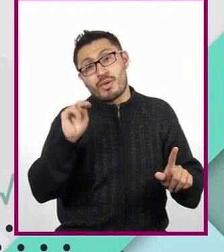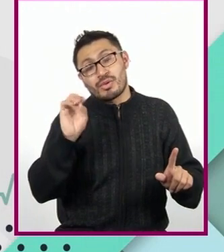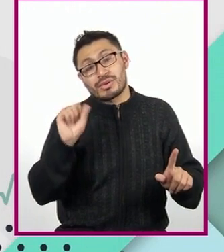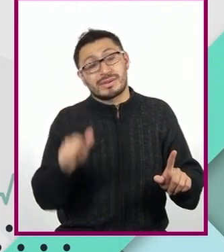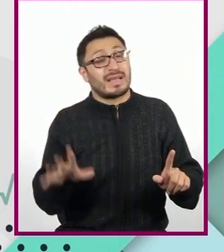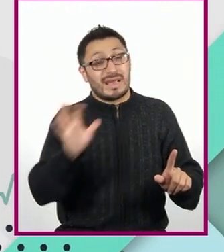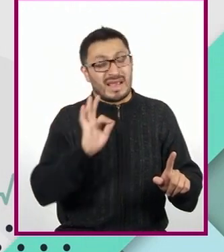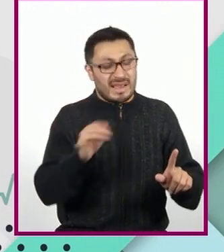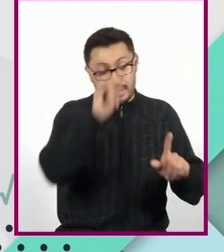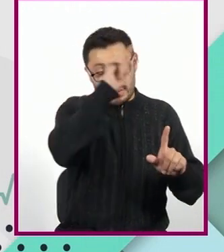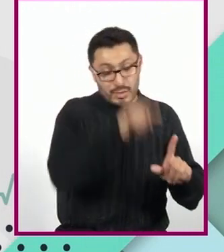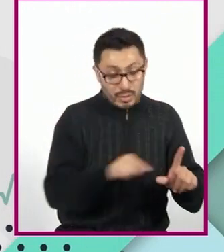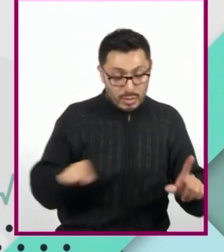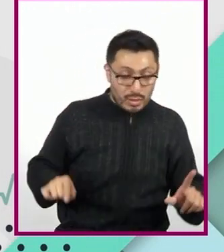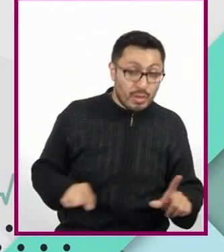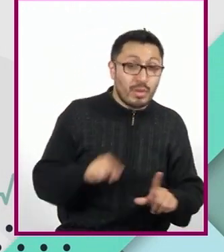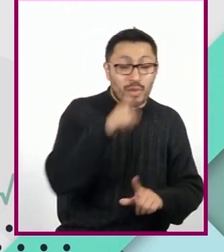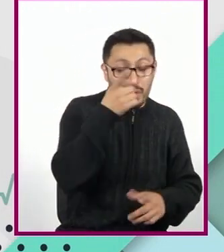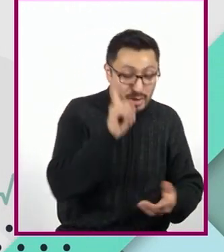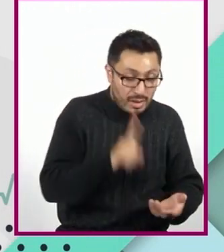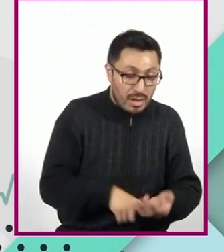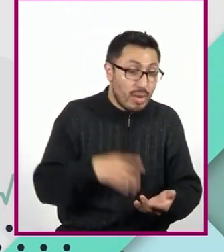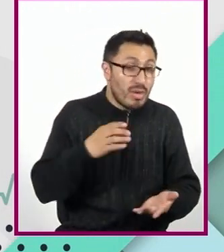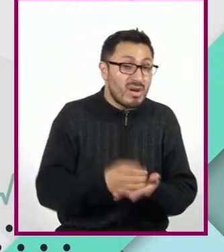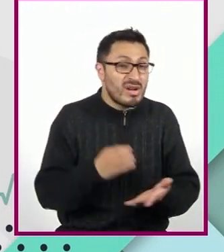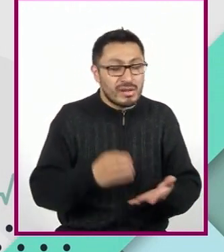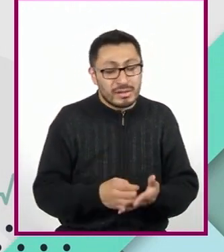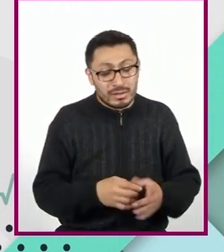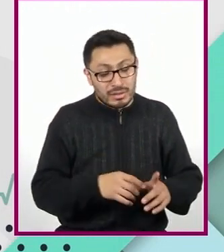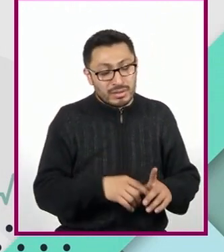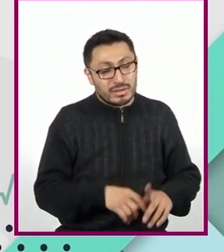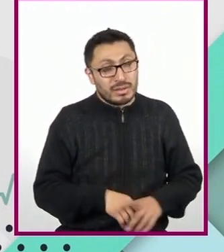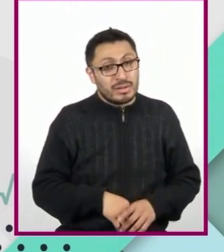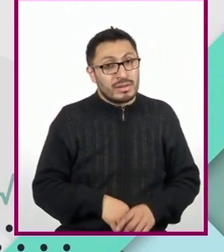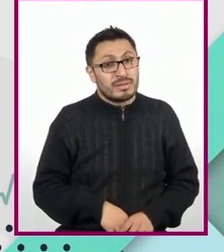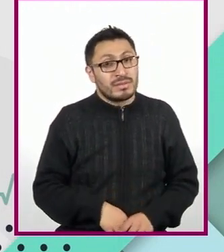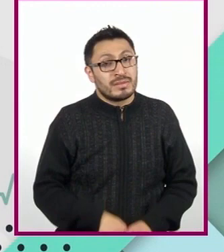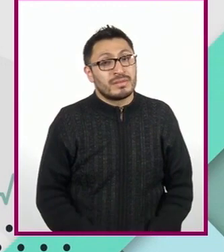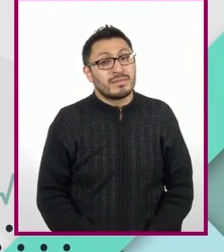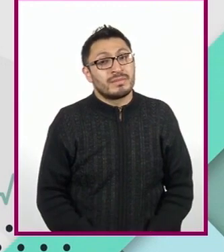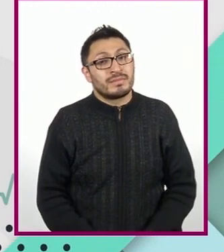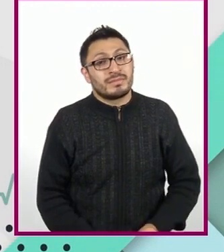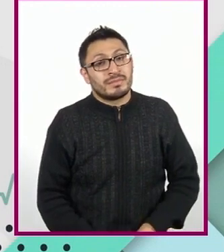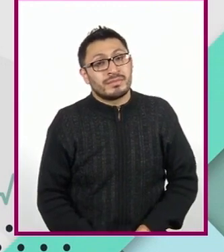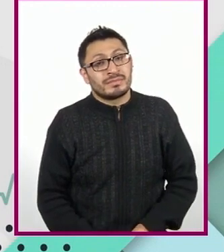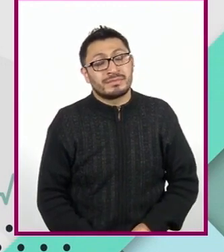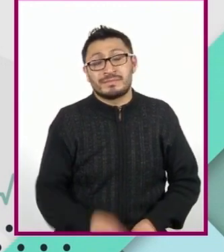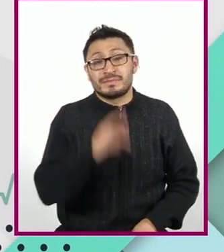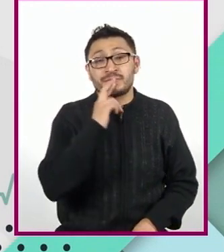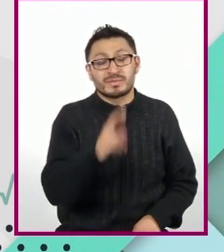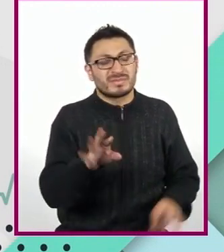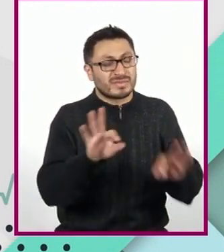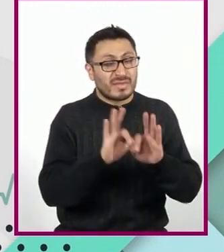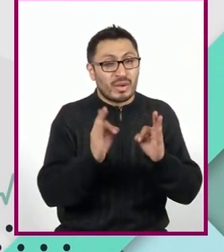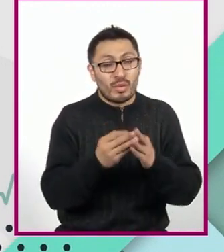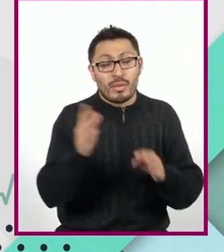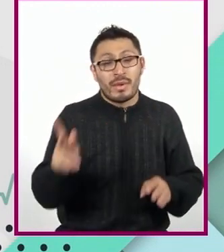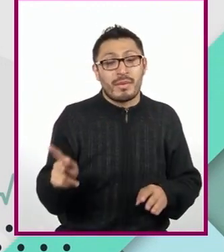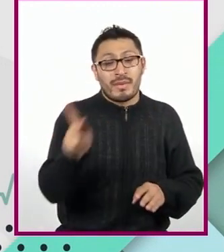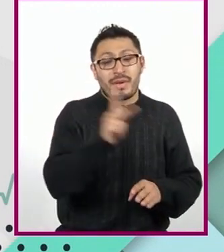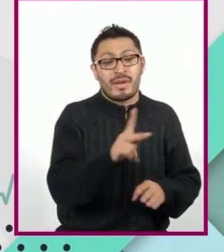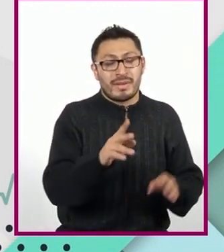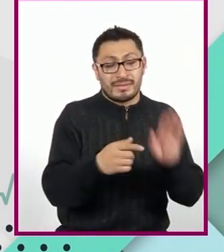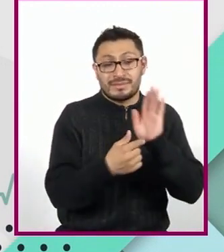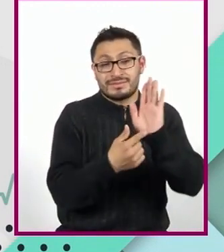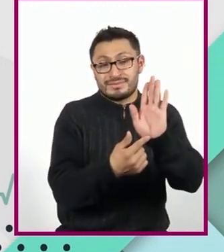uno de los lados del triángulo, con la medida del lado del triángulo como la medida del lado del cuadrado, nos resultará una figura parecida a la que se